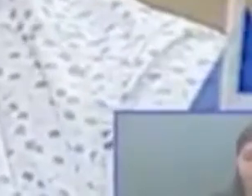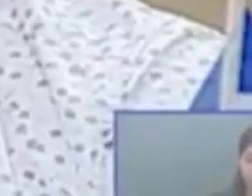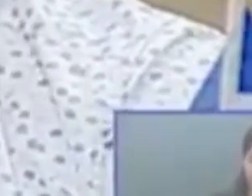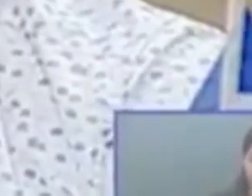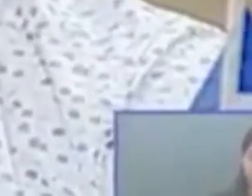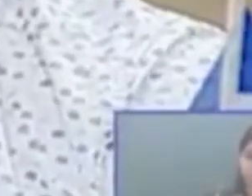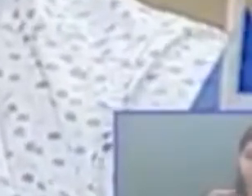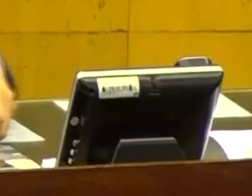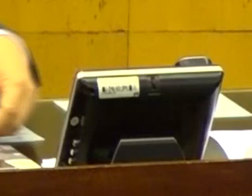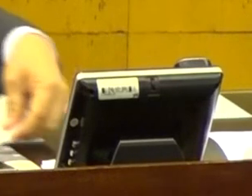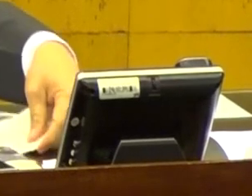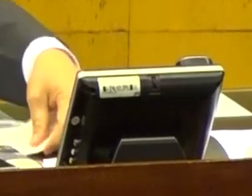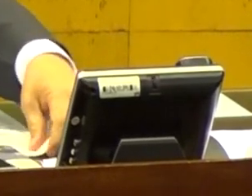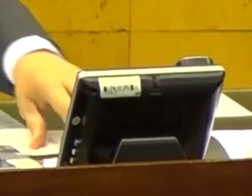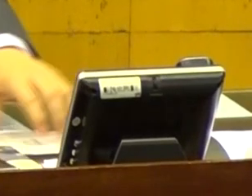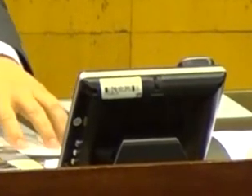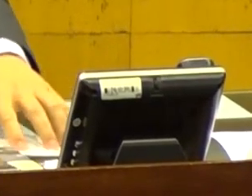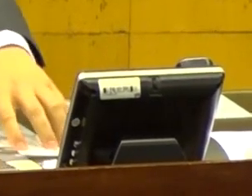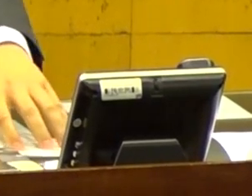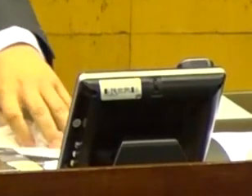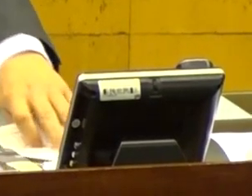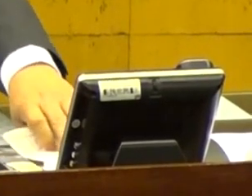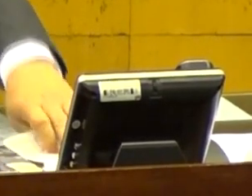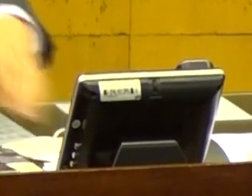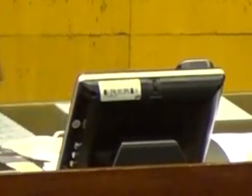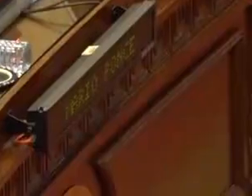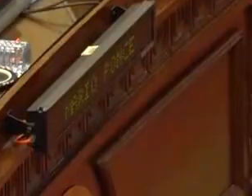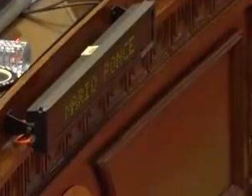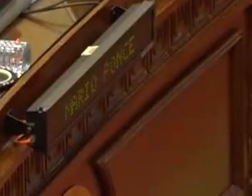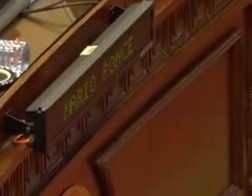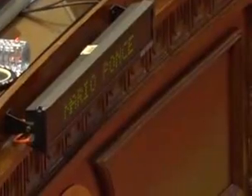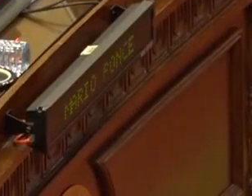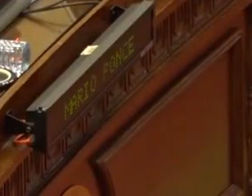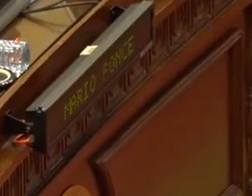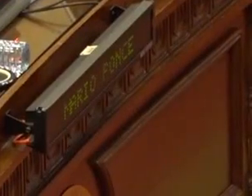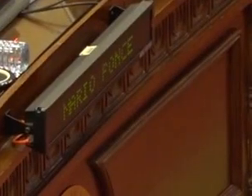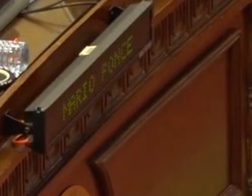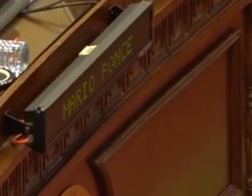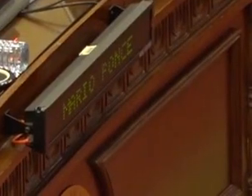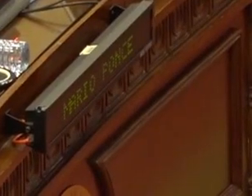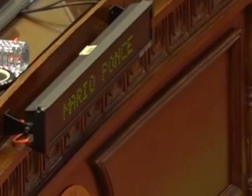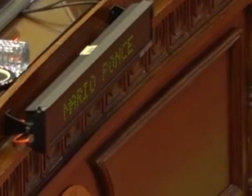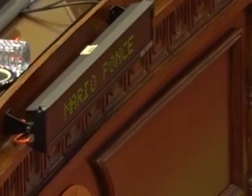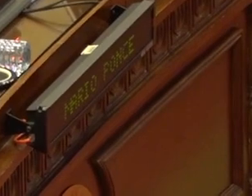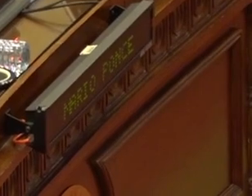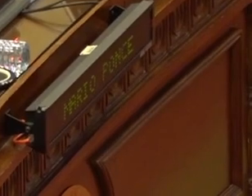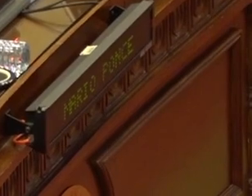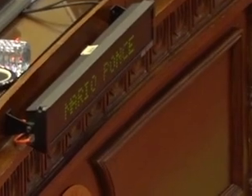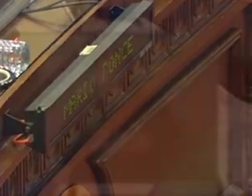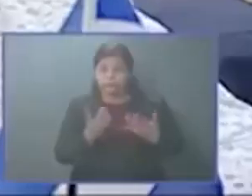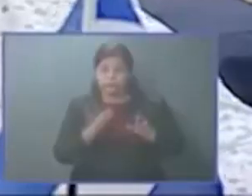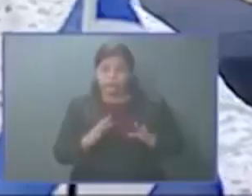mismo parlamentario, quien expresó que el presidente Ponce lo autorizó para que recibiera las llaves y poder entrar al Salón